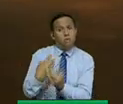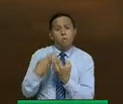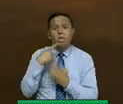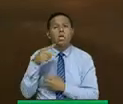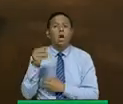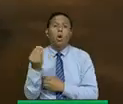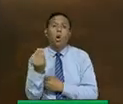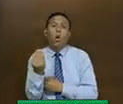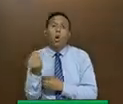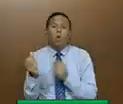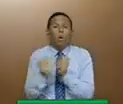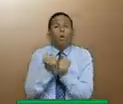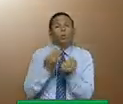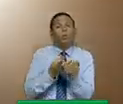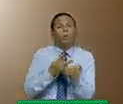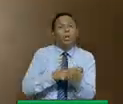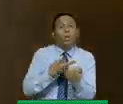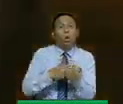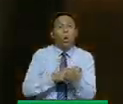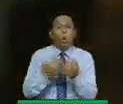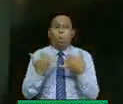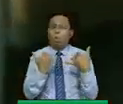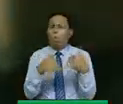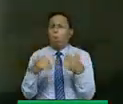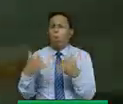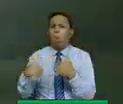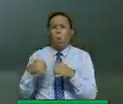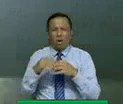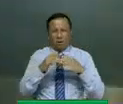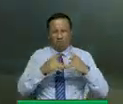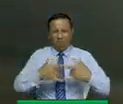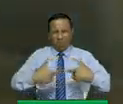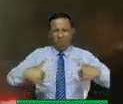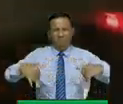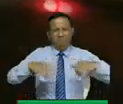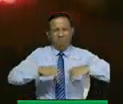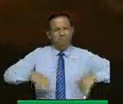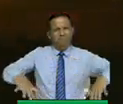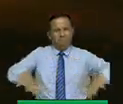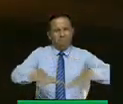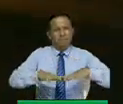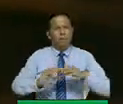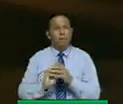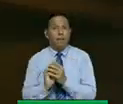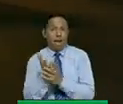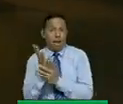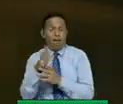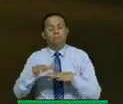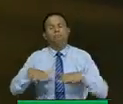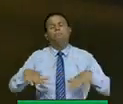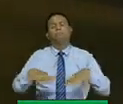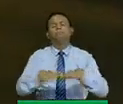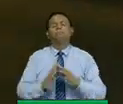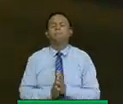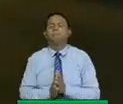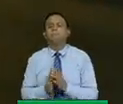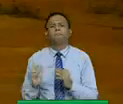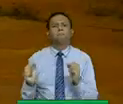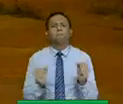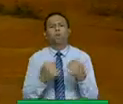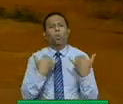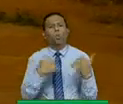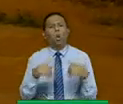su sobrino, señalan, jugando en una cancha del sector del río Milagro, perteneciente al mencionado cantón, cuando varios cables